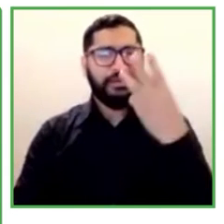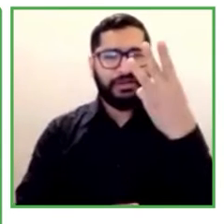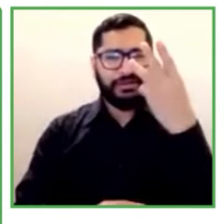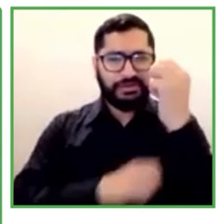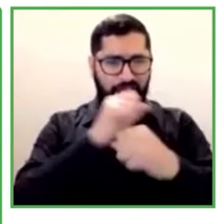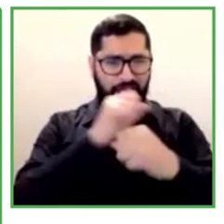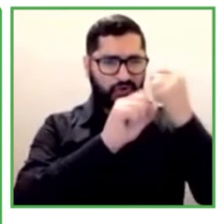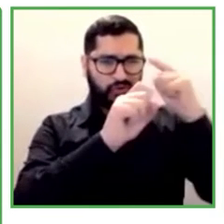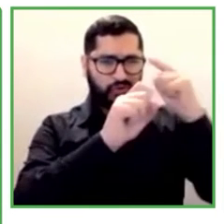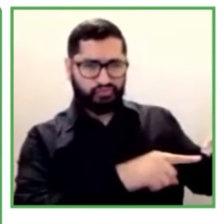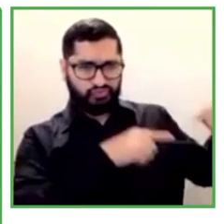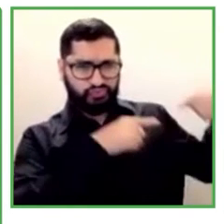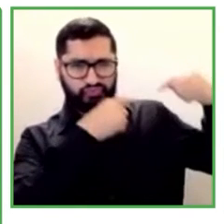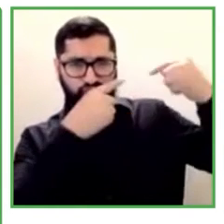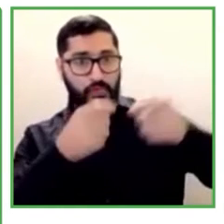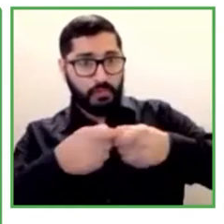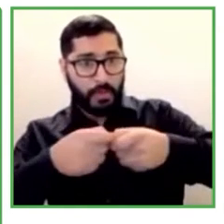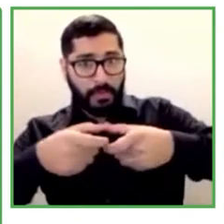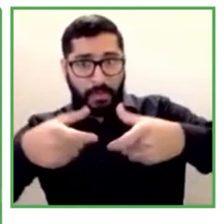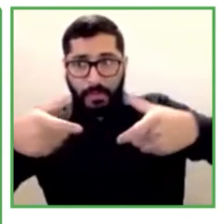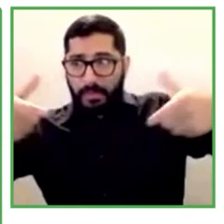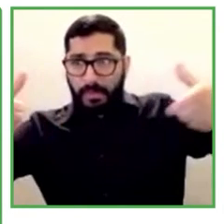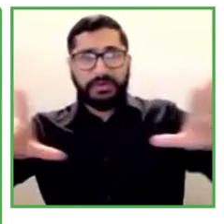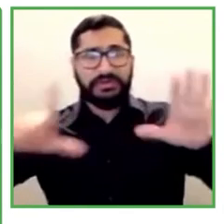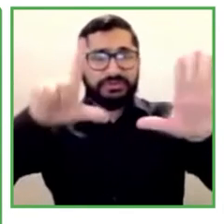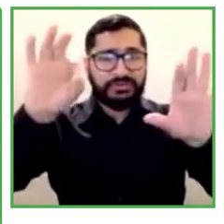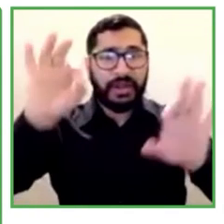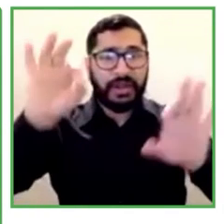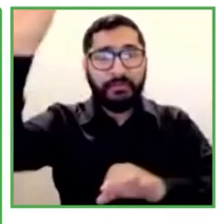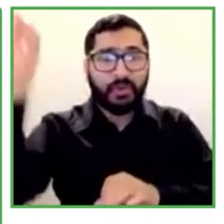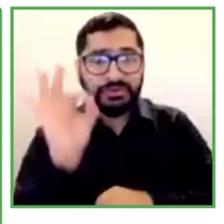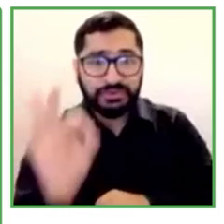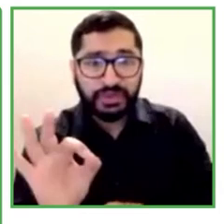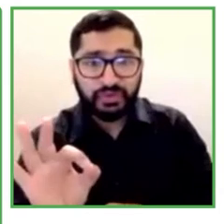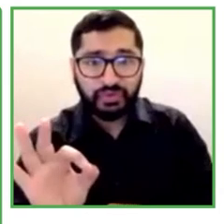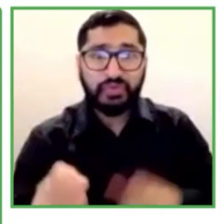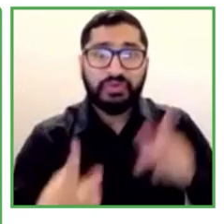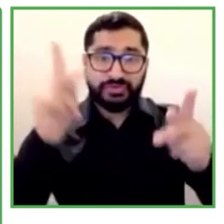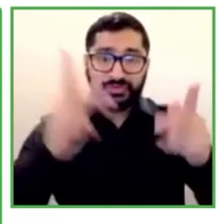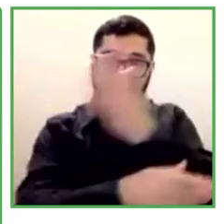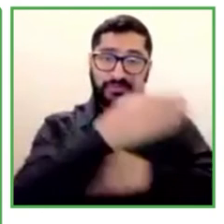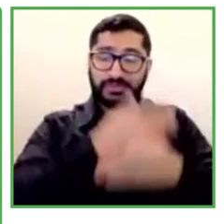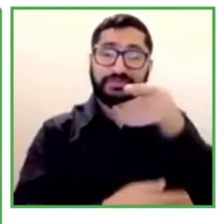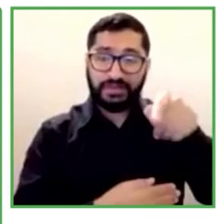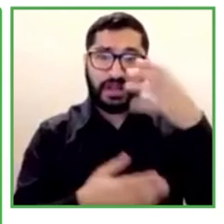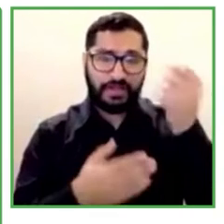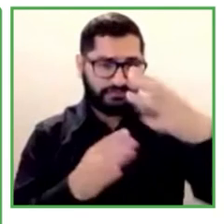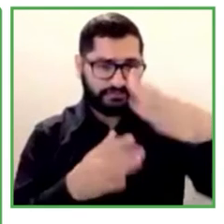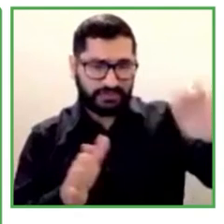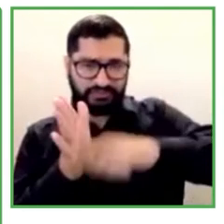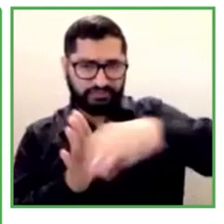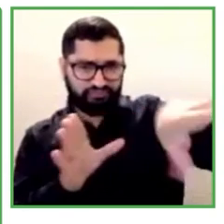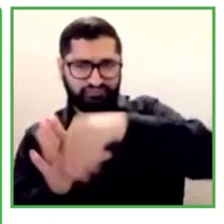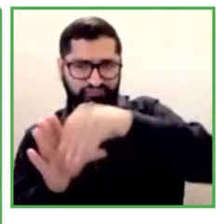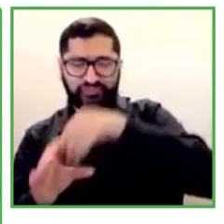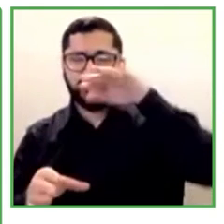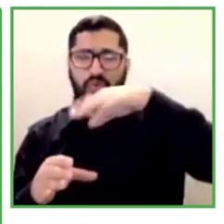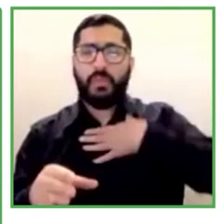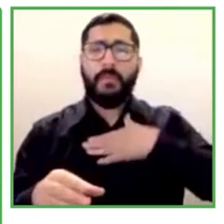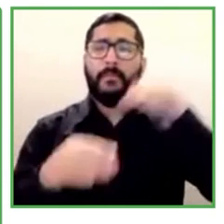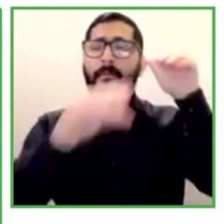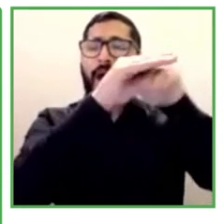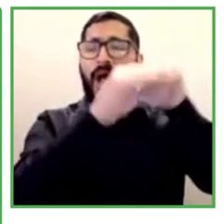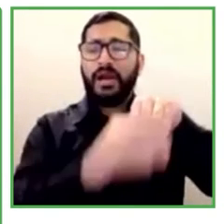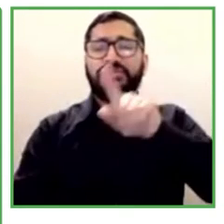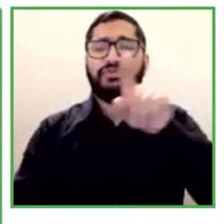de personas con discapacidad contratadas en nuestra compañía. Y esta es una relación de largo plazo. No es solamente por cumplir una ley, que es la que yo les